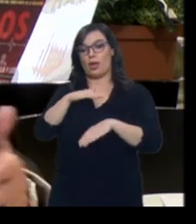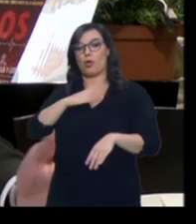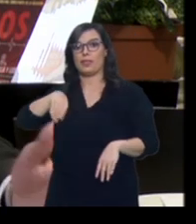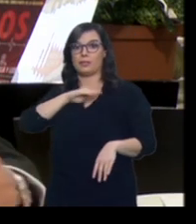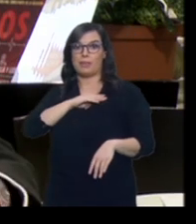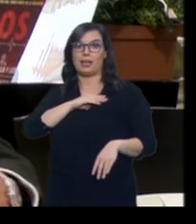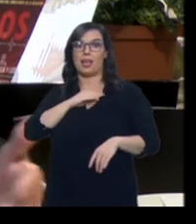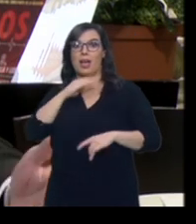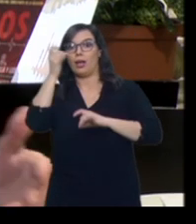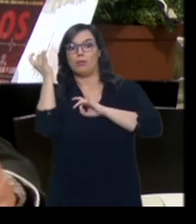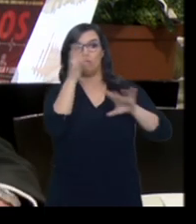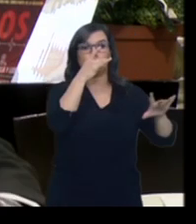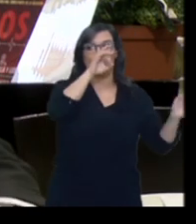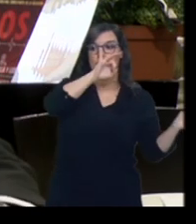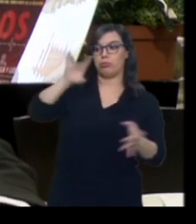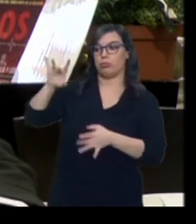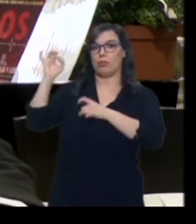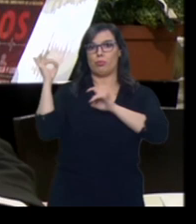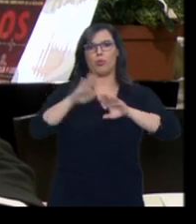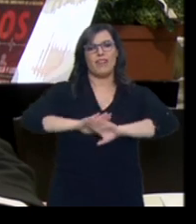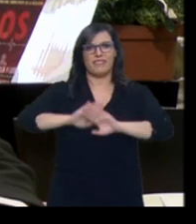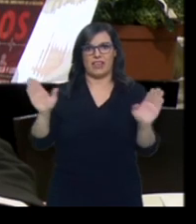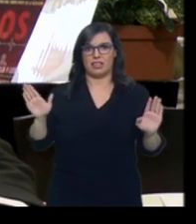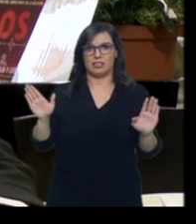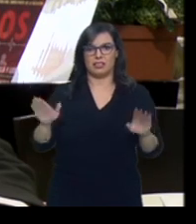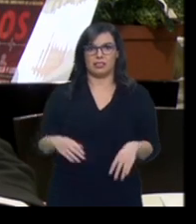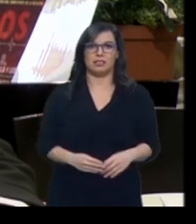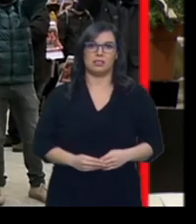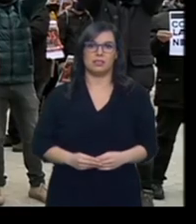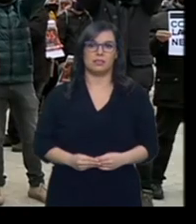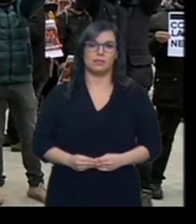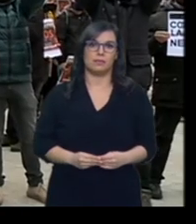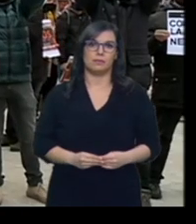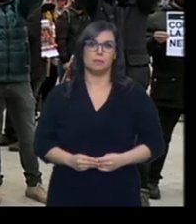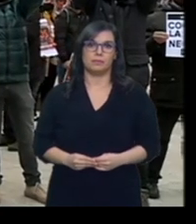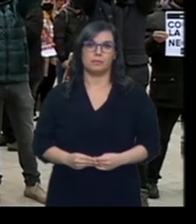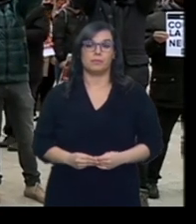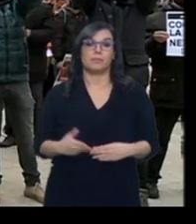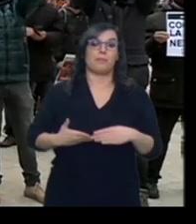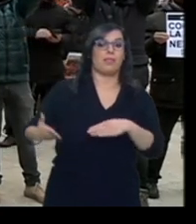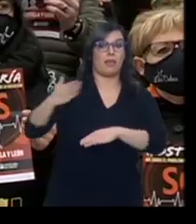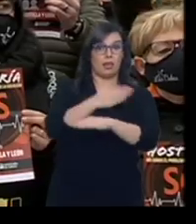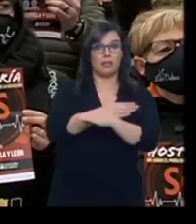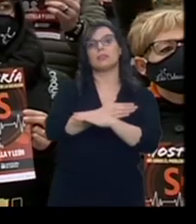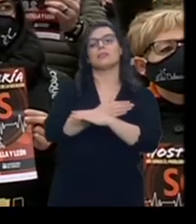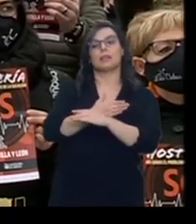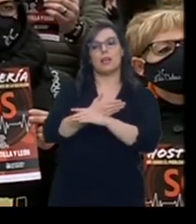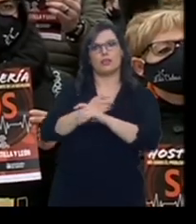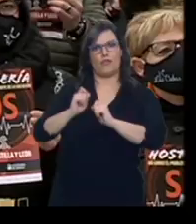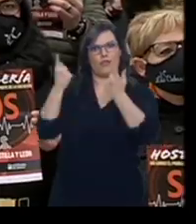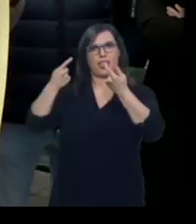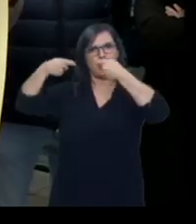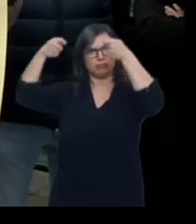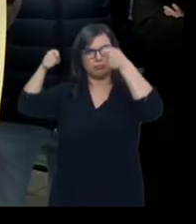pasarse la pelota a quién tiene que poner el dinero, ¿no? Unas horas antes de esa entrada en vigor